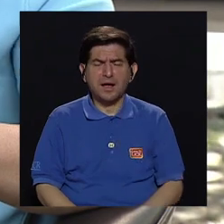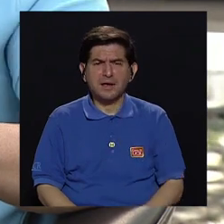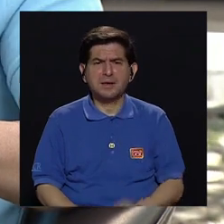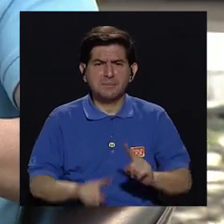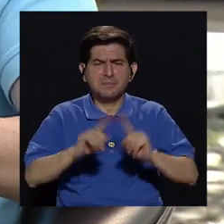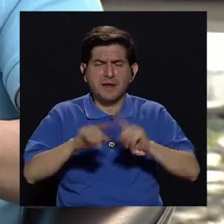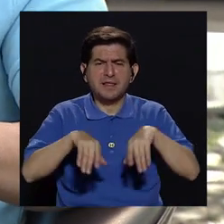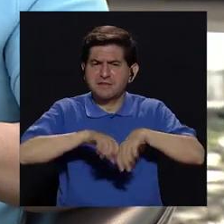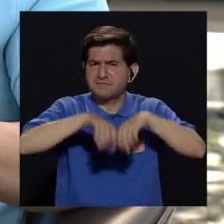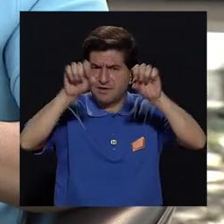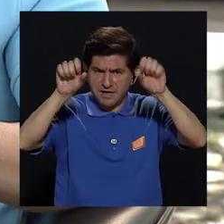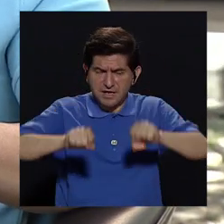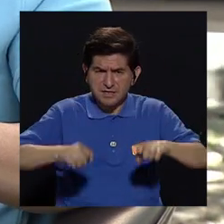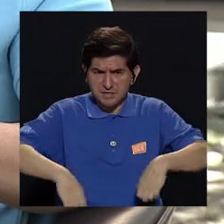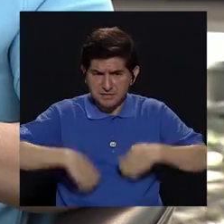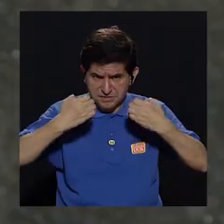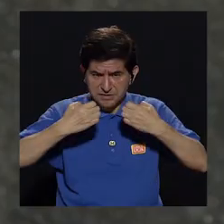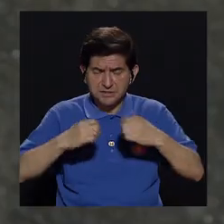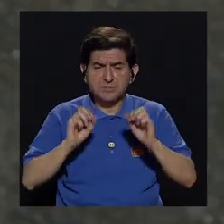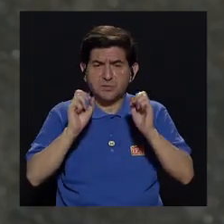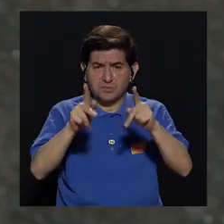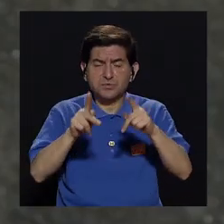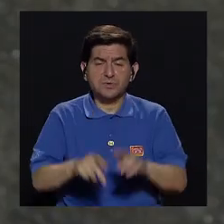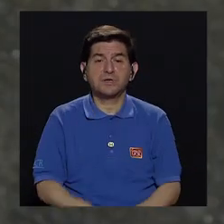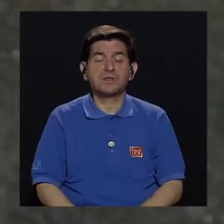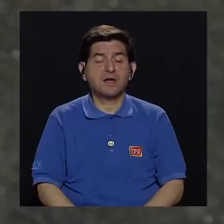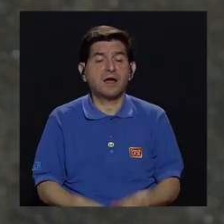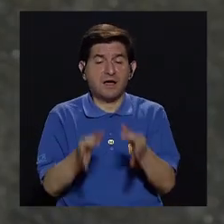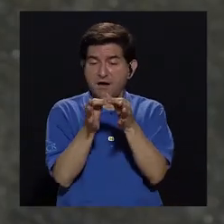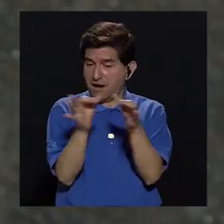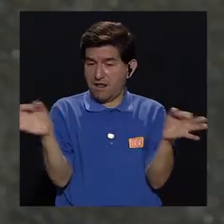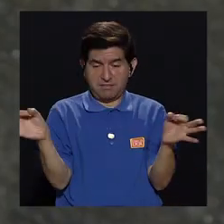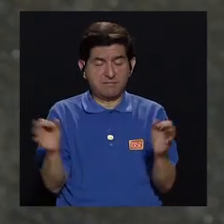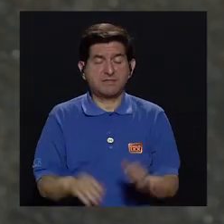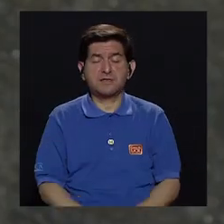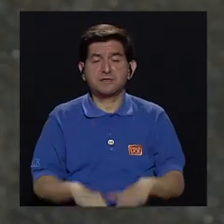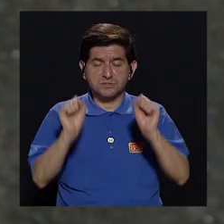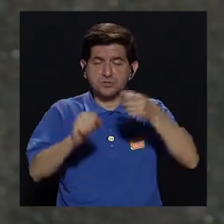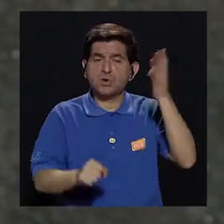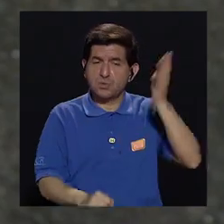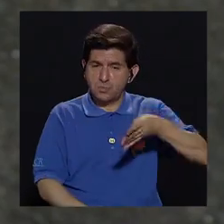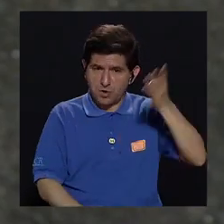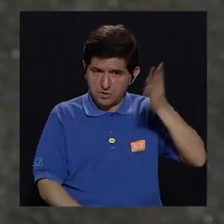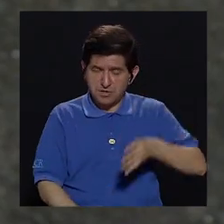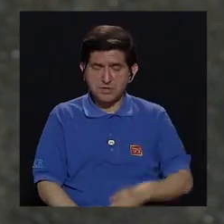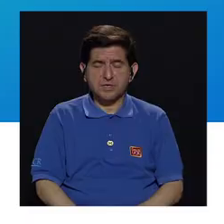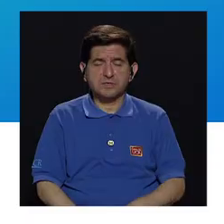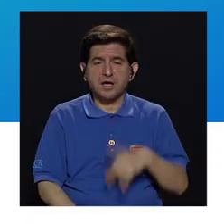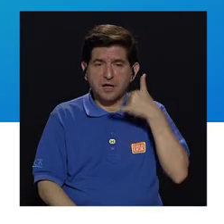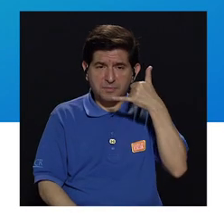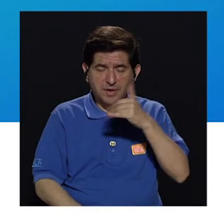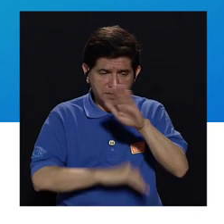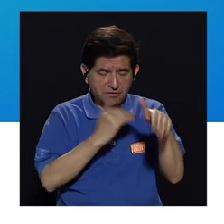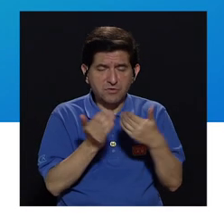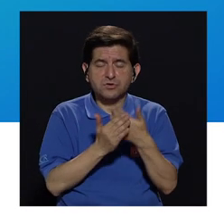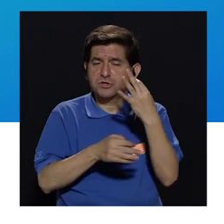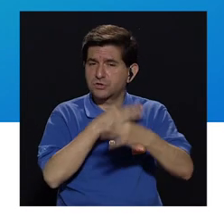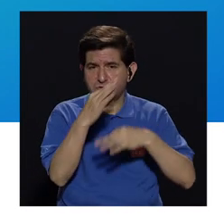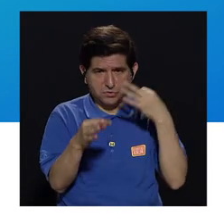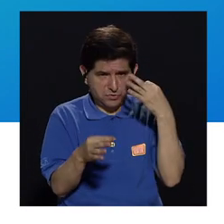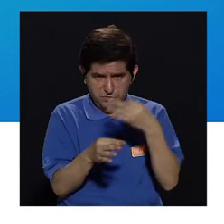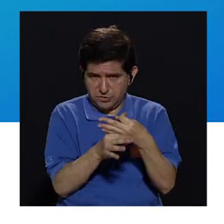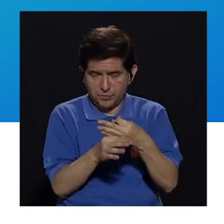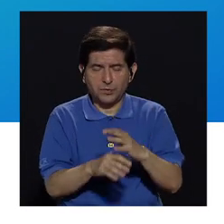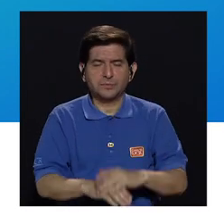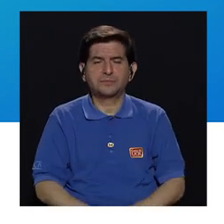iPhone y para otros, sí, tipos. Es totalmente gratuito, se puede descargar para teléfonos iPhone o para